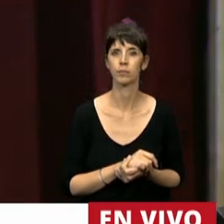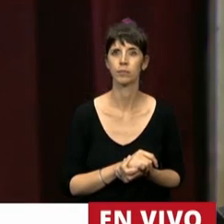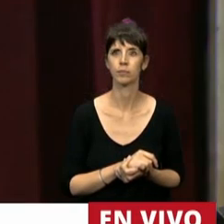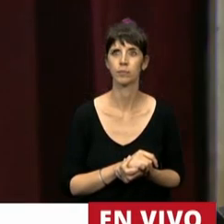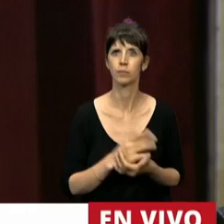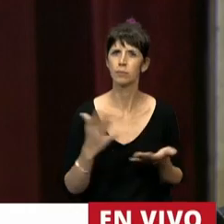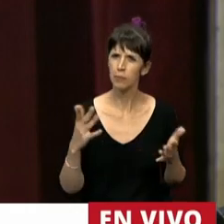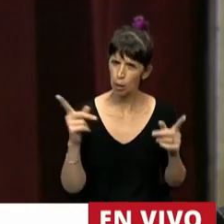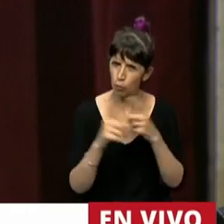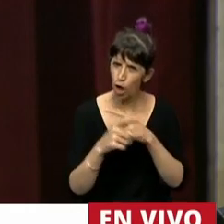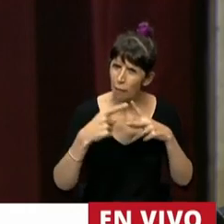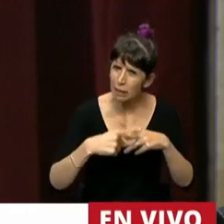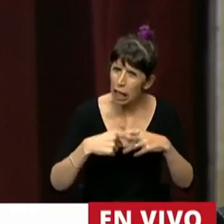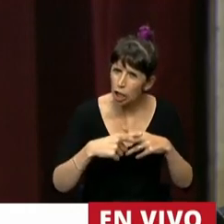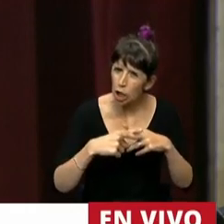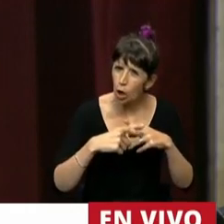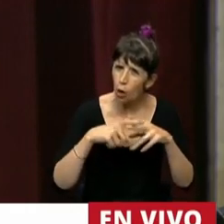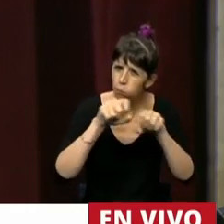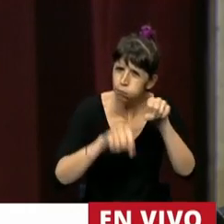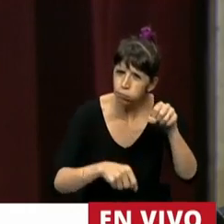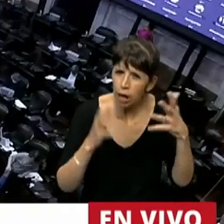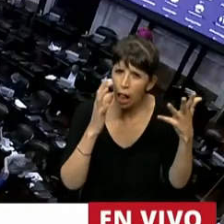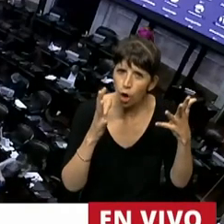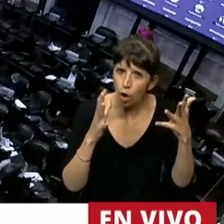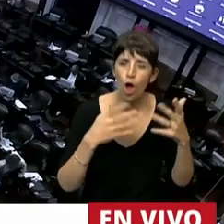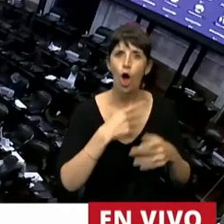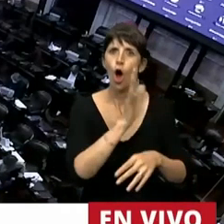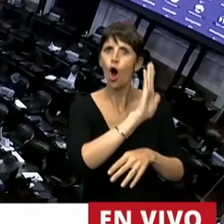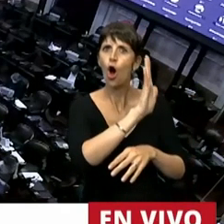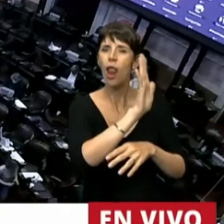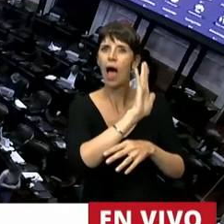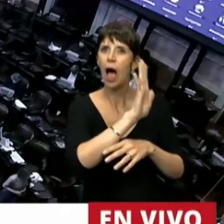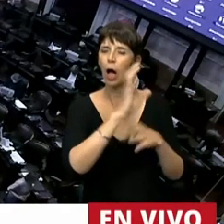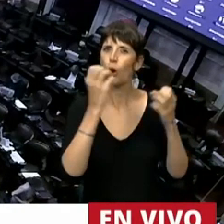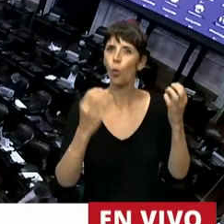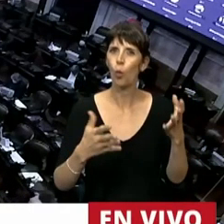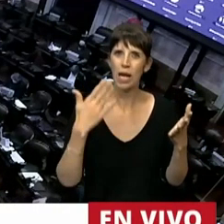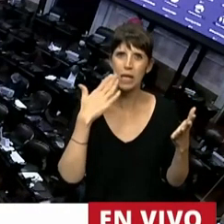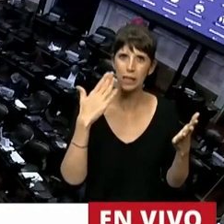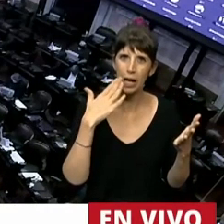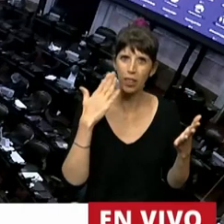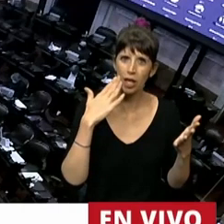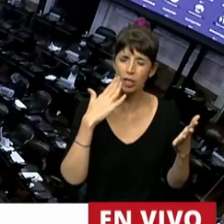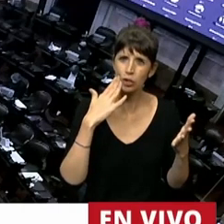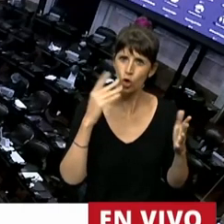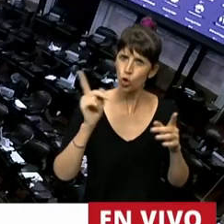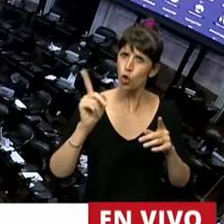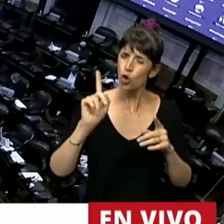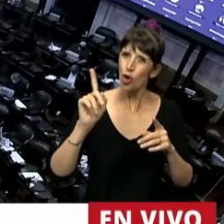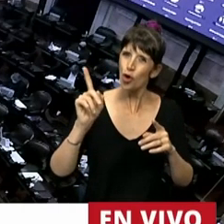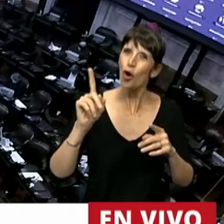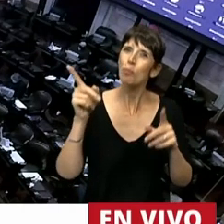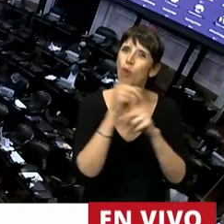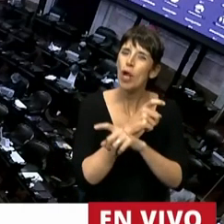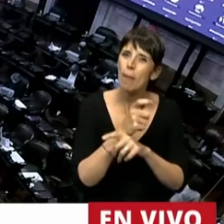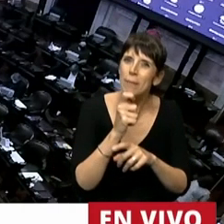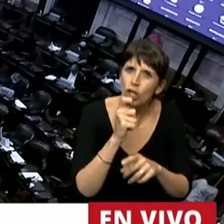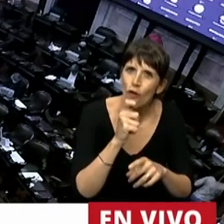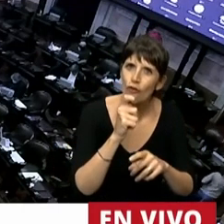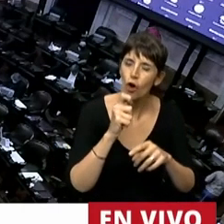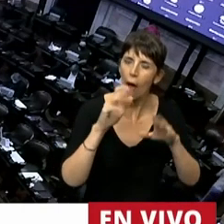¿Vamos con problemas técnicos? Hola. Sí. Buenas tardes. Sí, no me desmuteaban por eso,